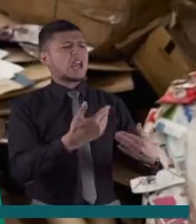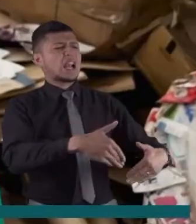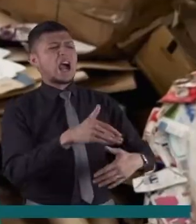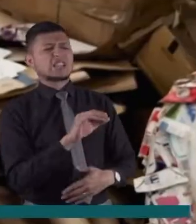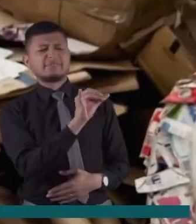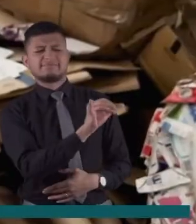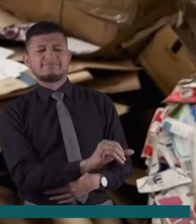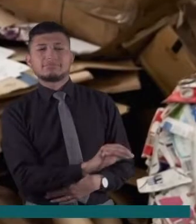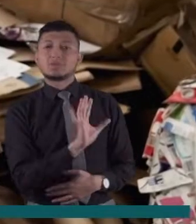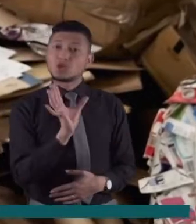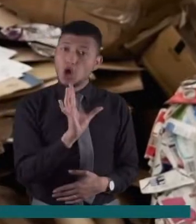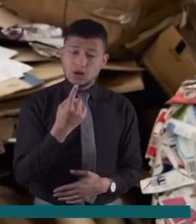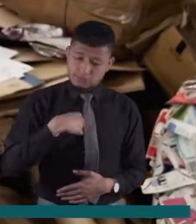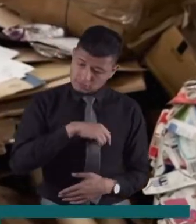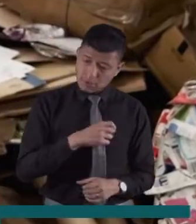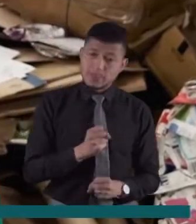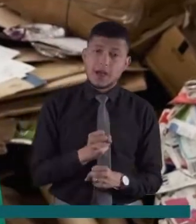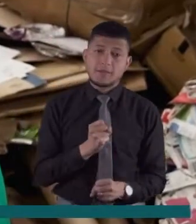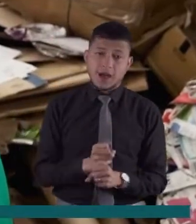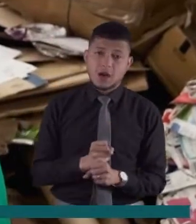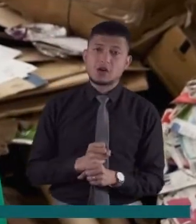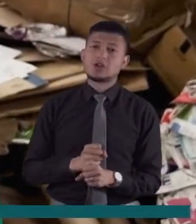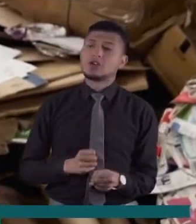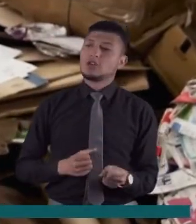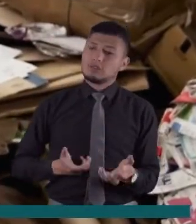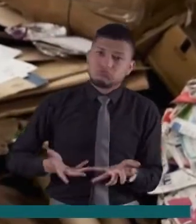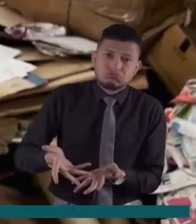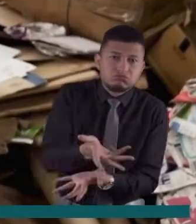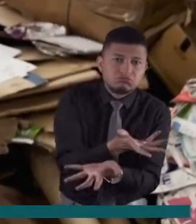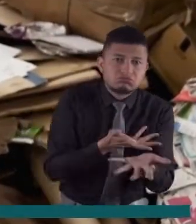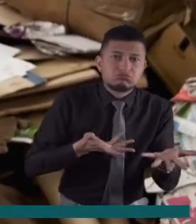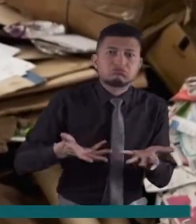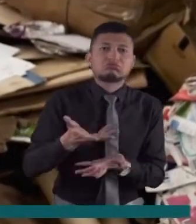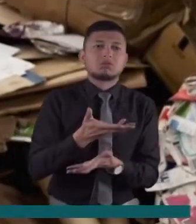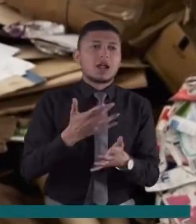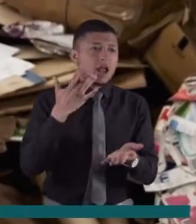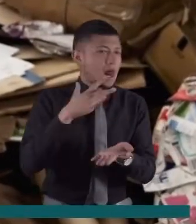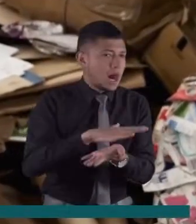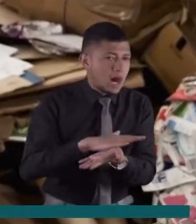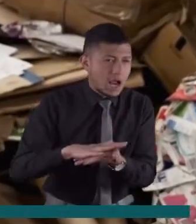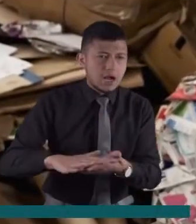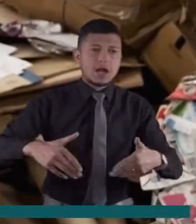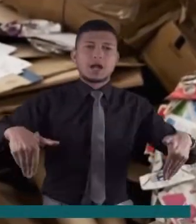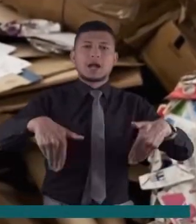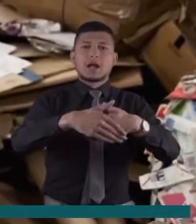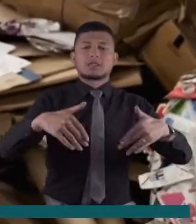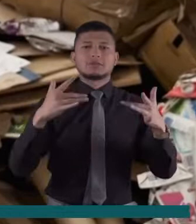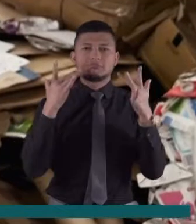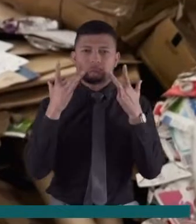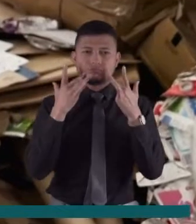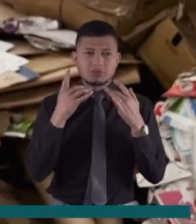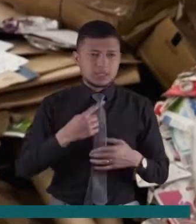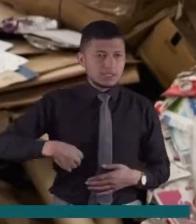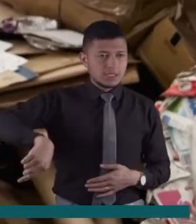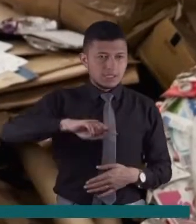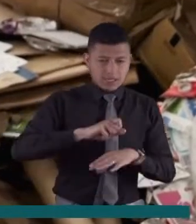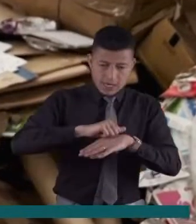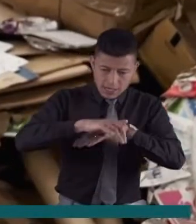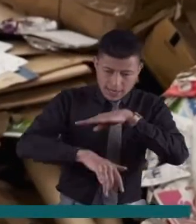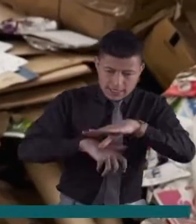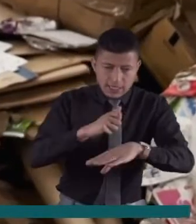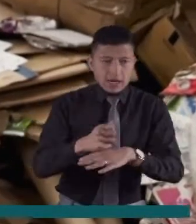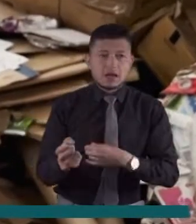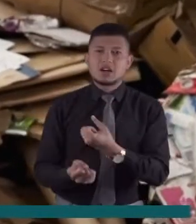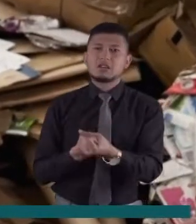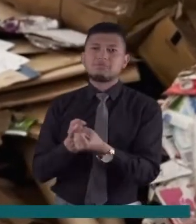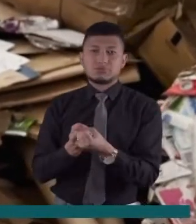calle, realmente estamos haciendo una labor de socialización, de limpieza en nuestras calles, de reciclar lo